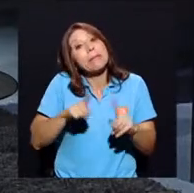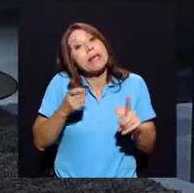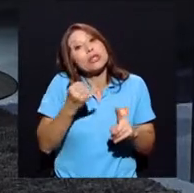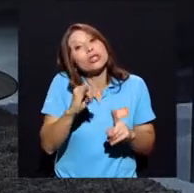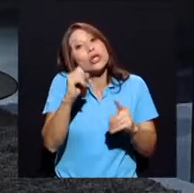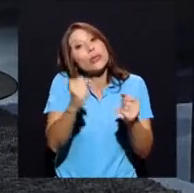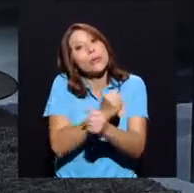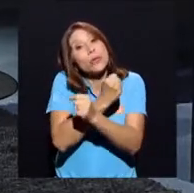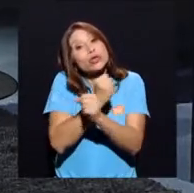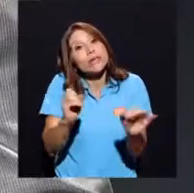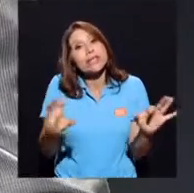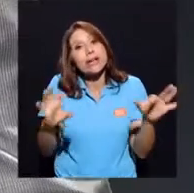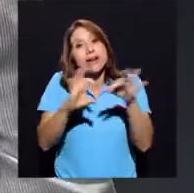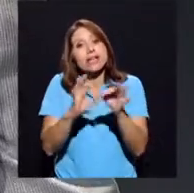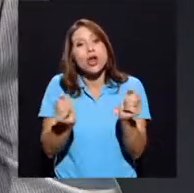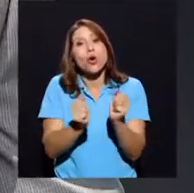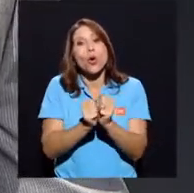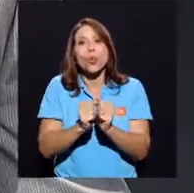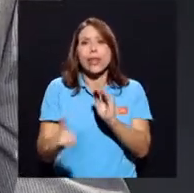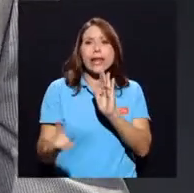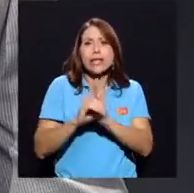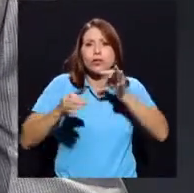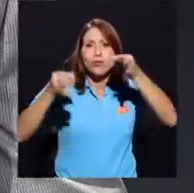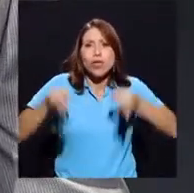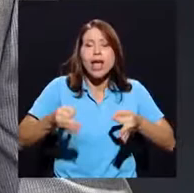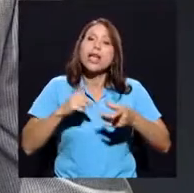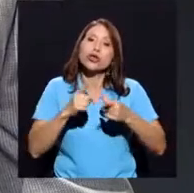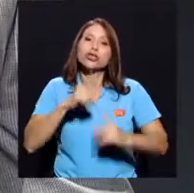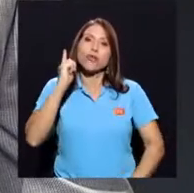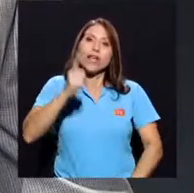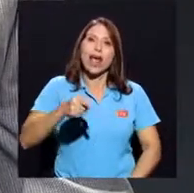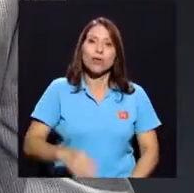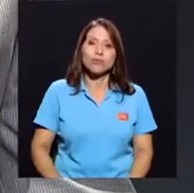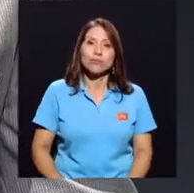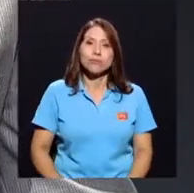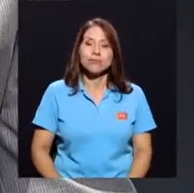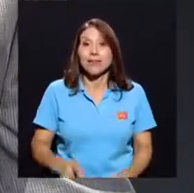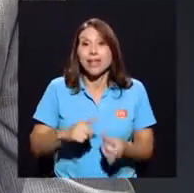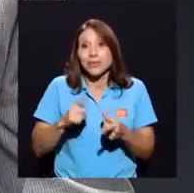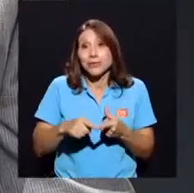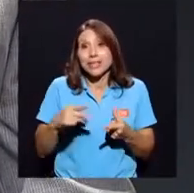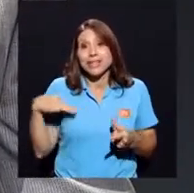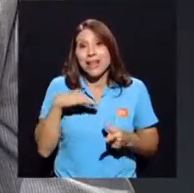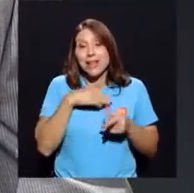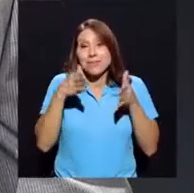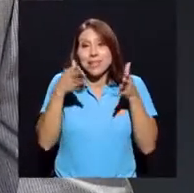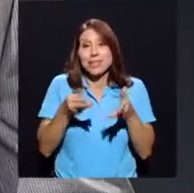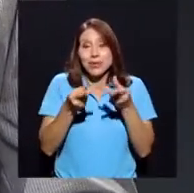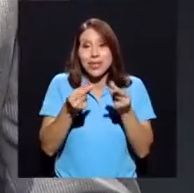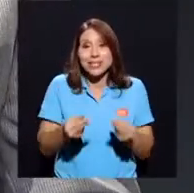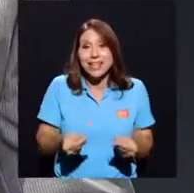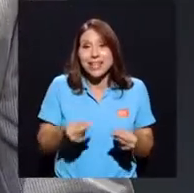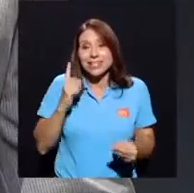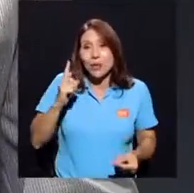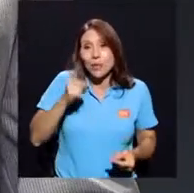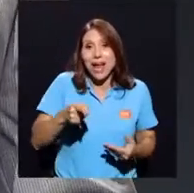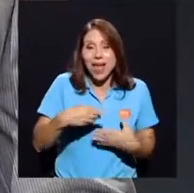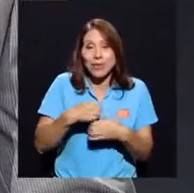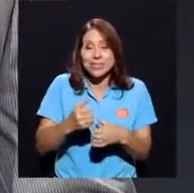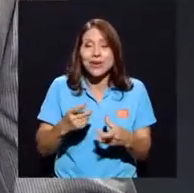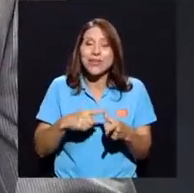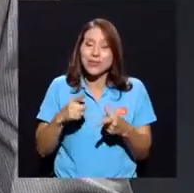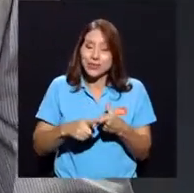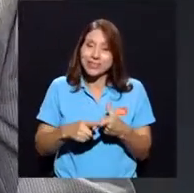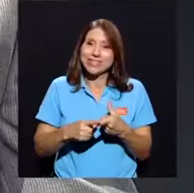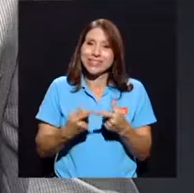fundamentales en todo está obligado y que al final de cuentas entonces el ministro de hacienda está obligado que entonces una